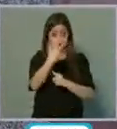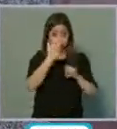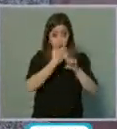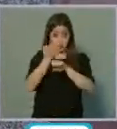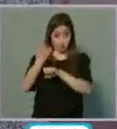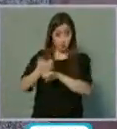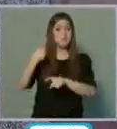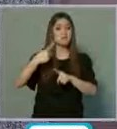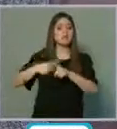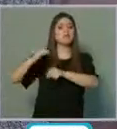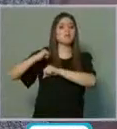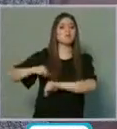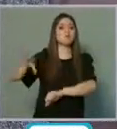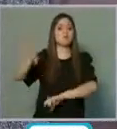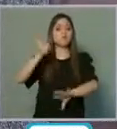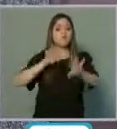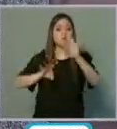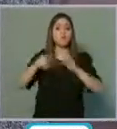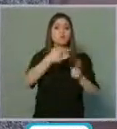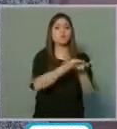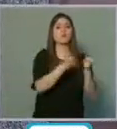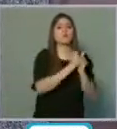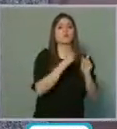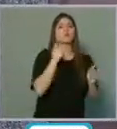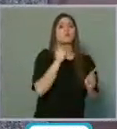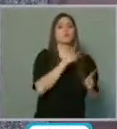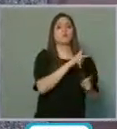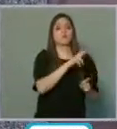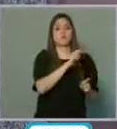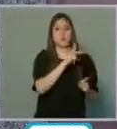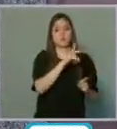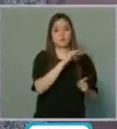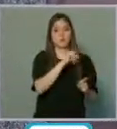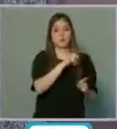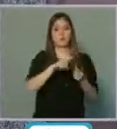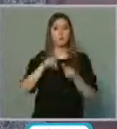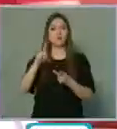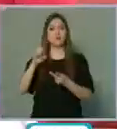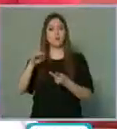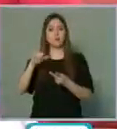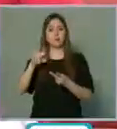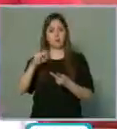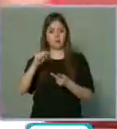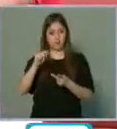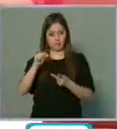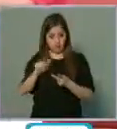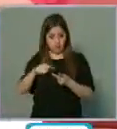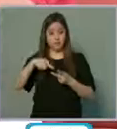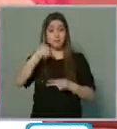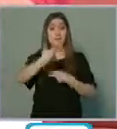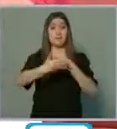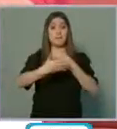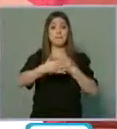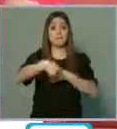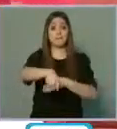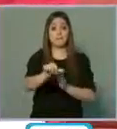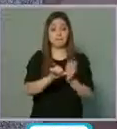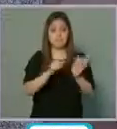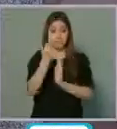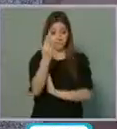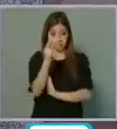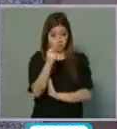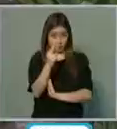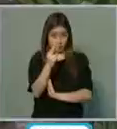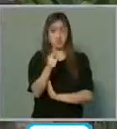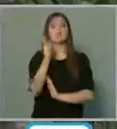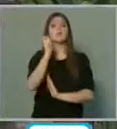ser los candidatos tanto del Partido Republicano como del Partido Demócrata para competir en elecciones. Las que vienen en las noviembre. que vienen en noviembre.